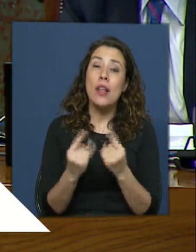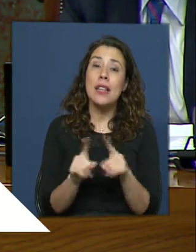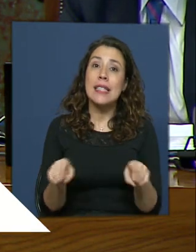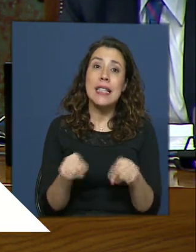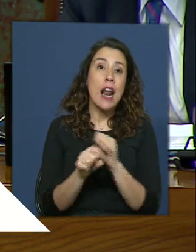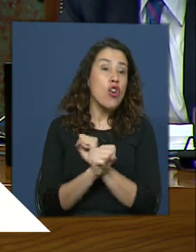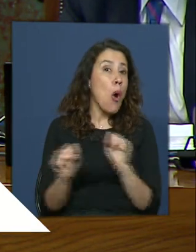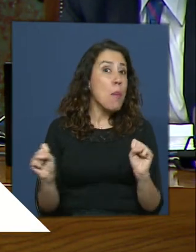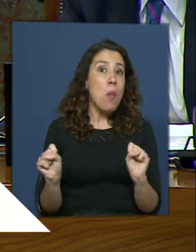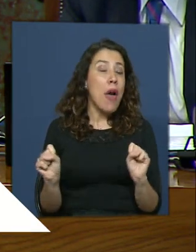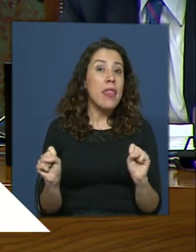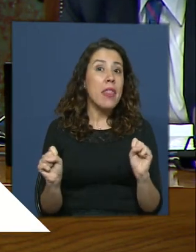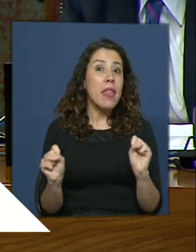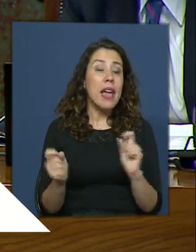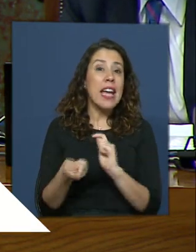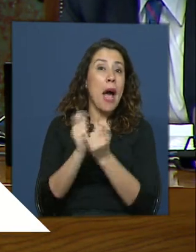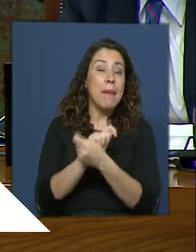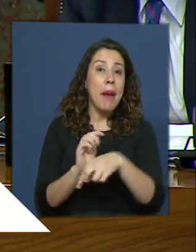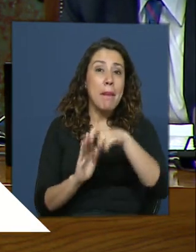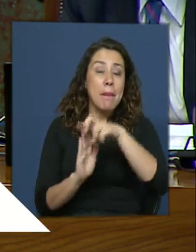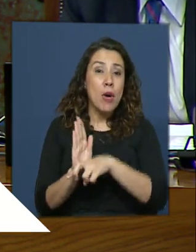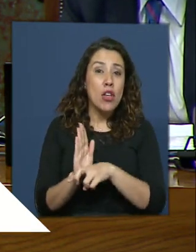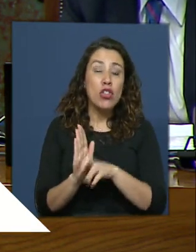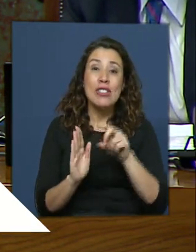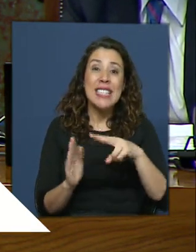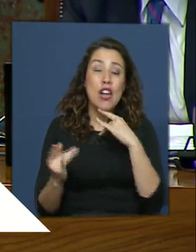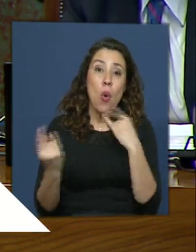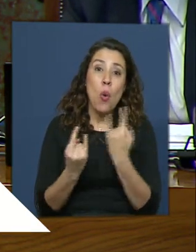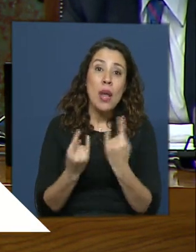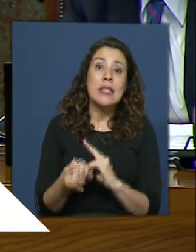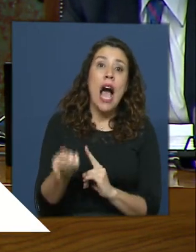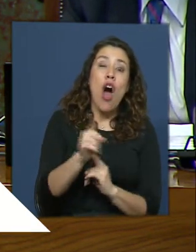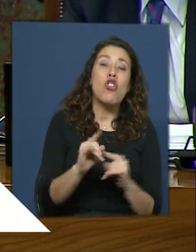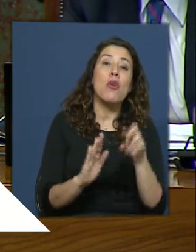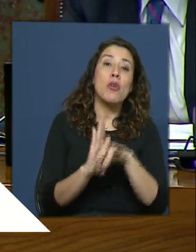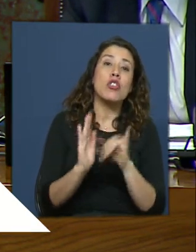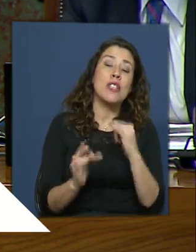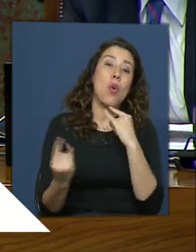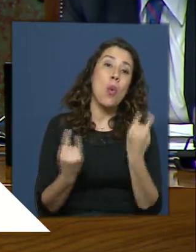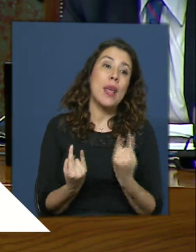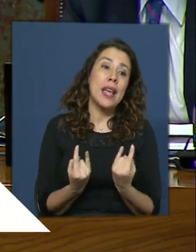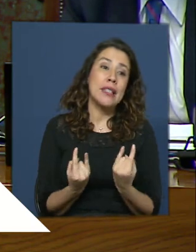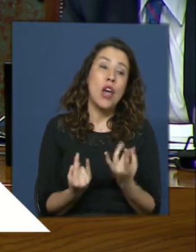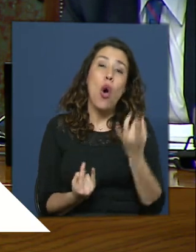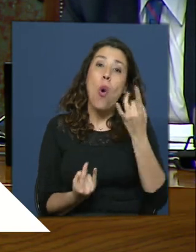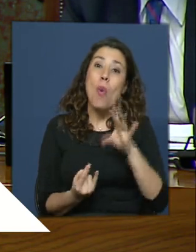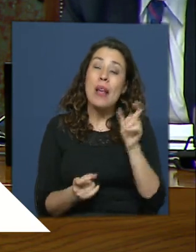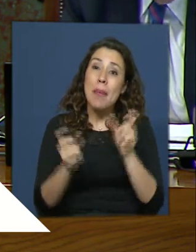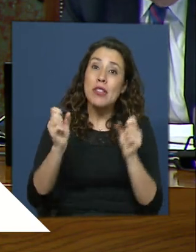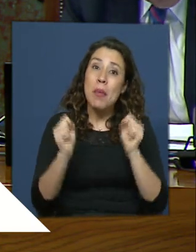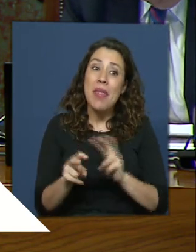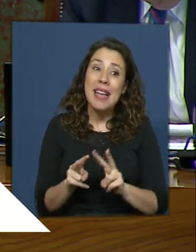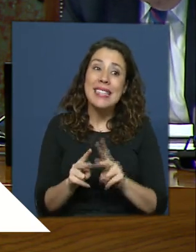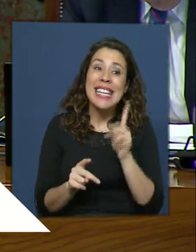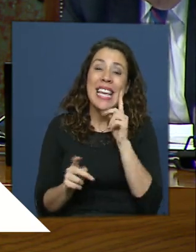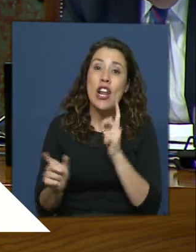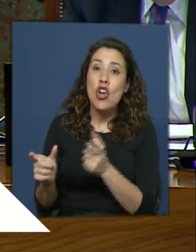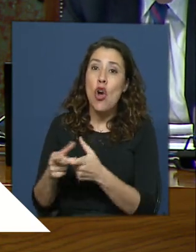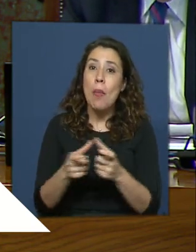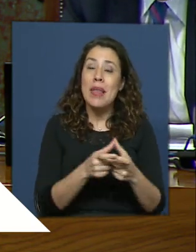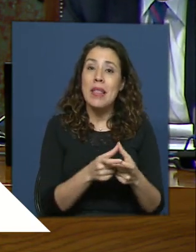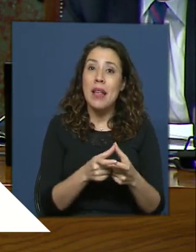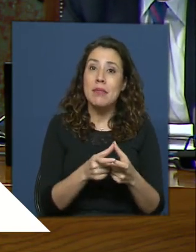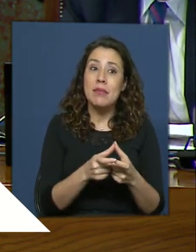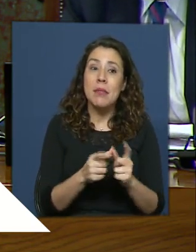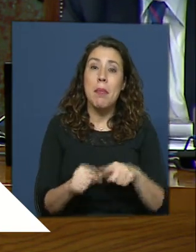puede, salvo por unanimidad, cambiar un proyecto que no tiene urgencia a otro que podría tener urgencia. Los únicos que pueden hacer eso son los comités